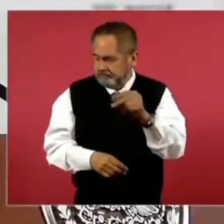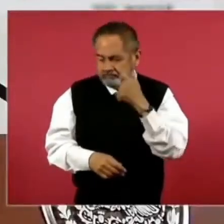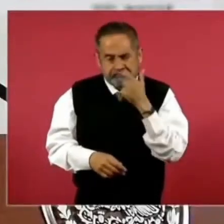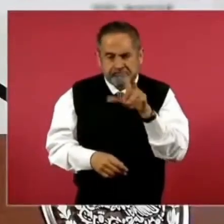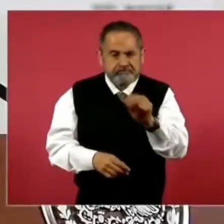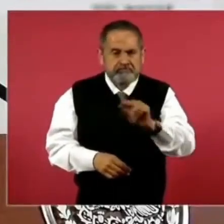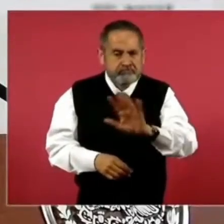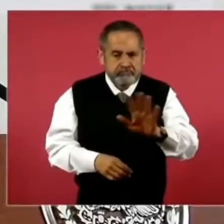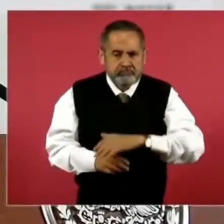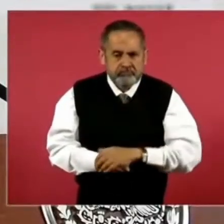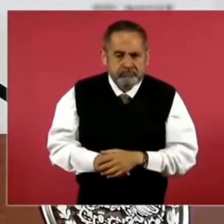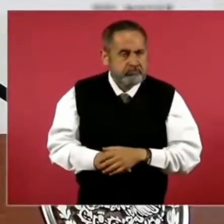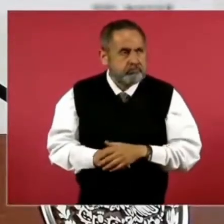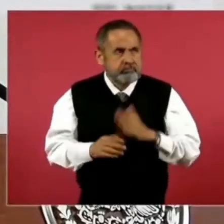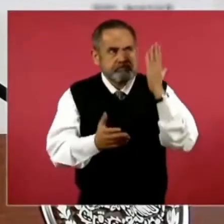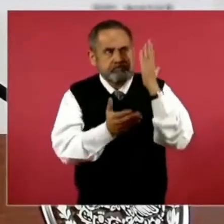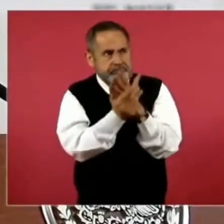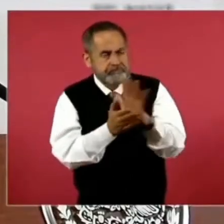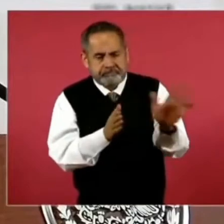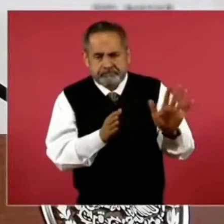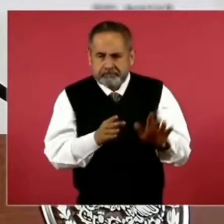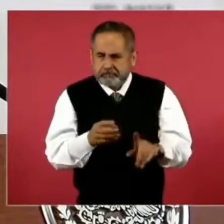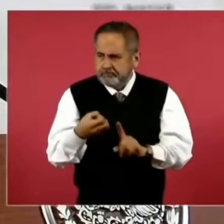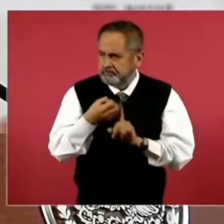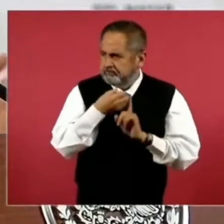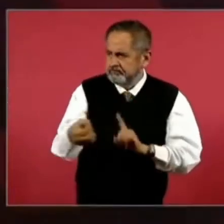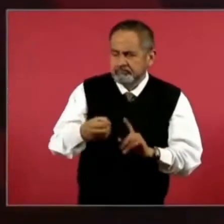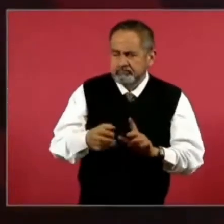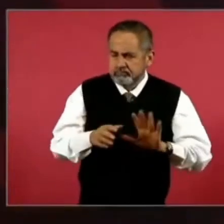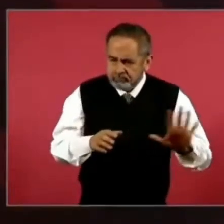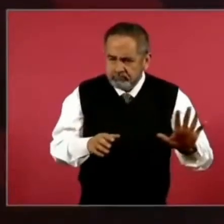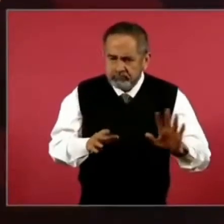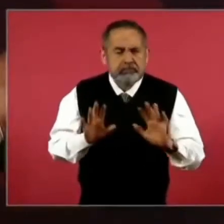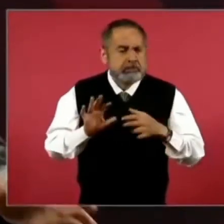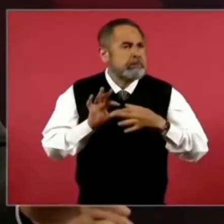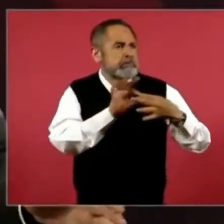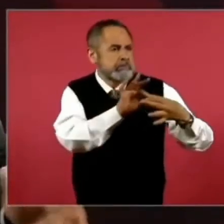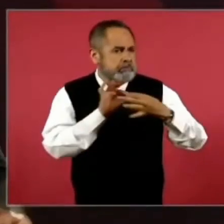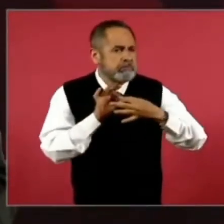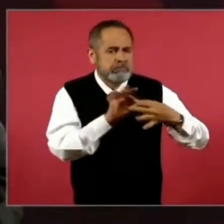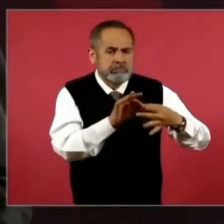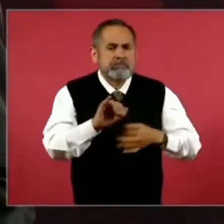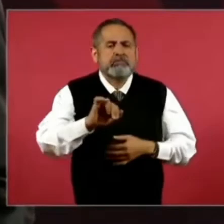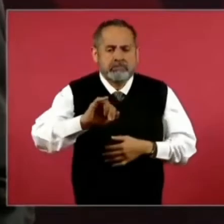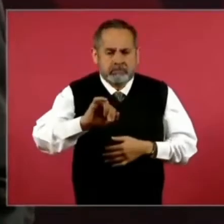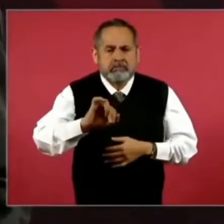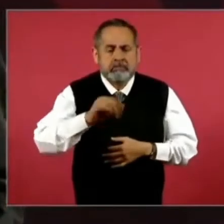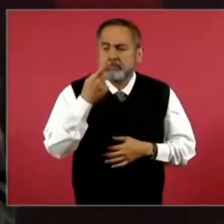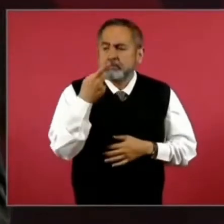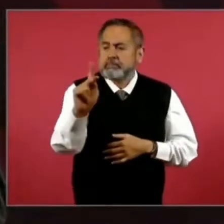Se puso orden en eso y seguimos cooperando, pero